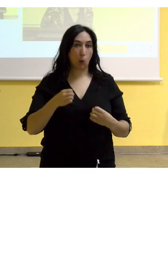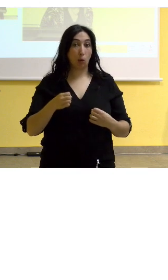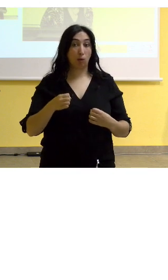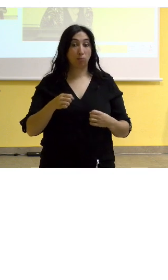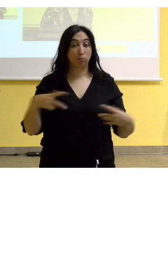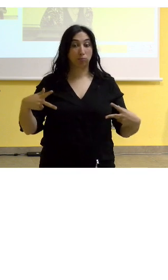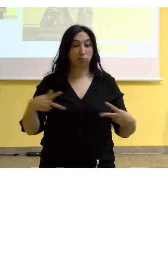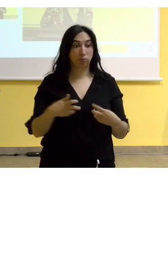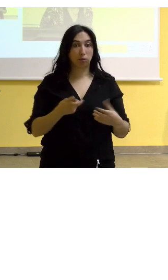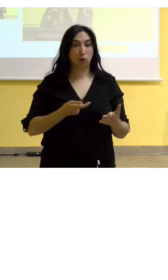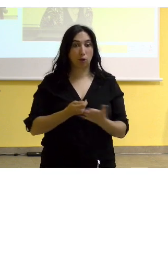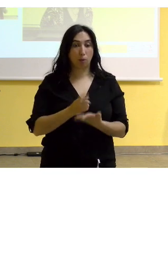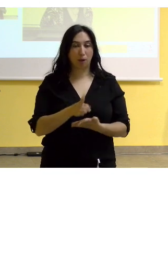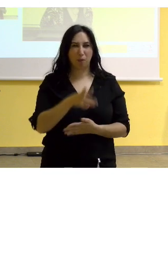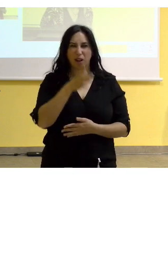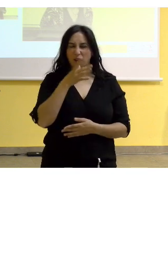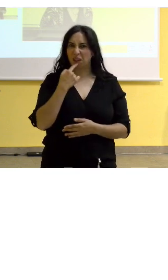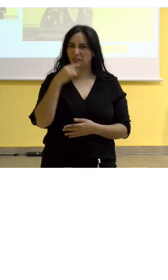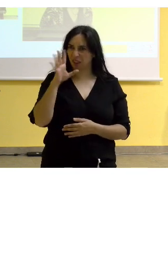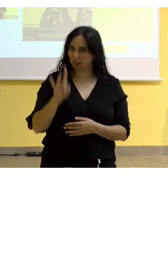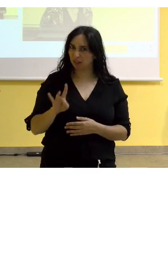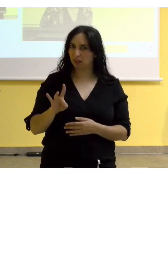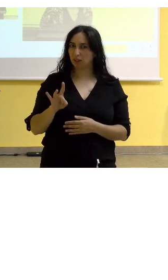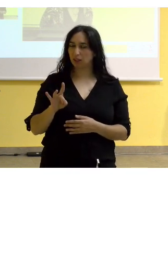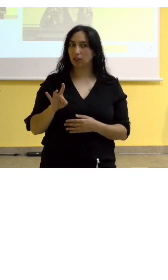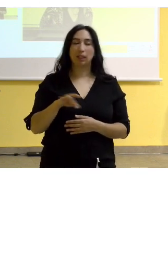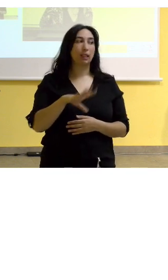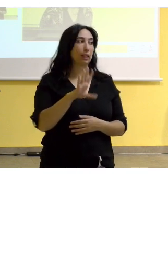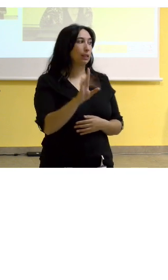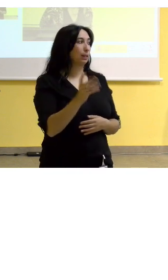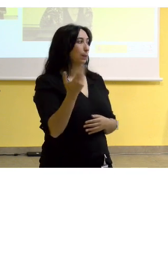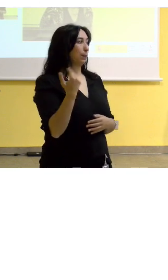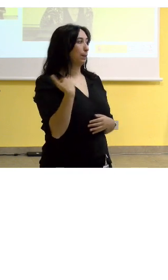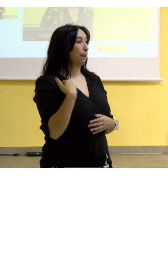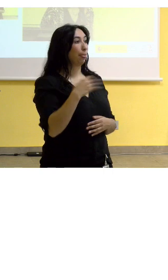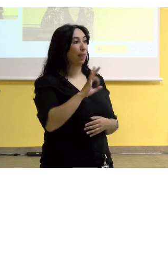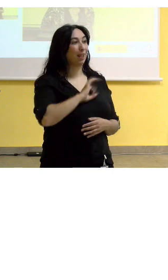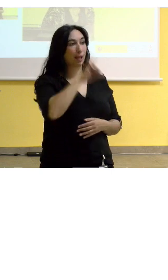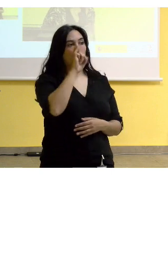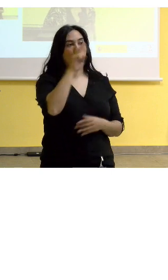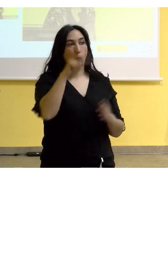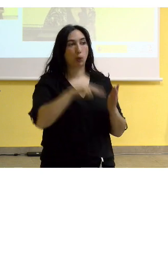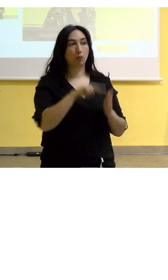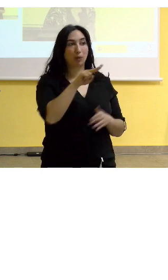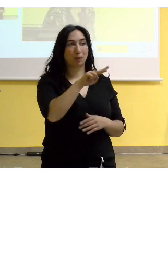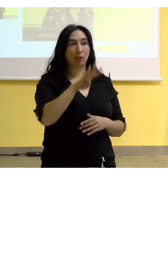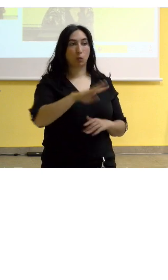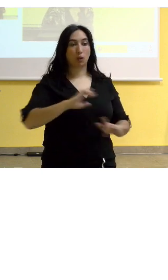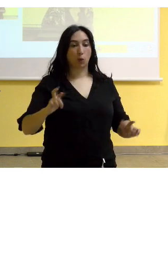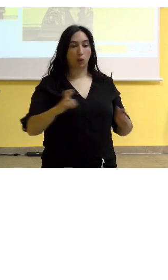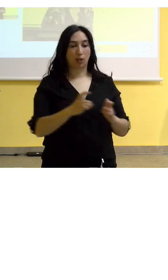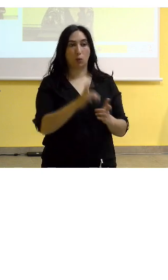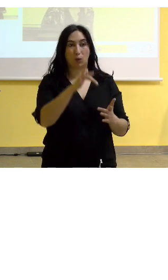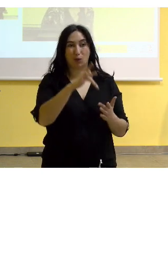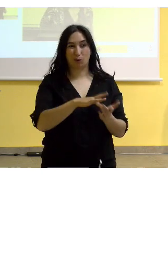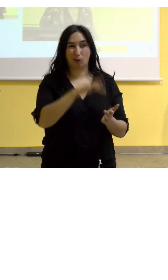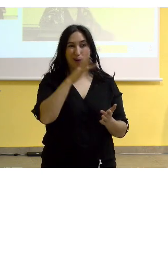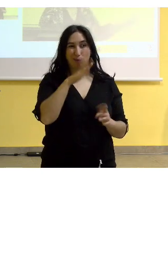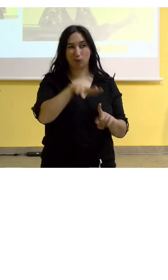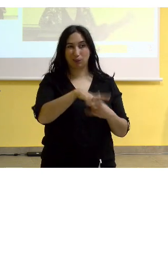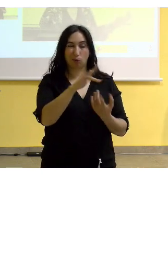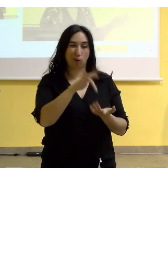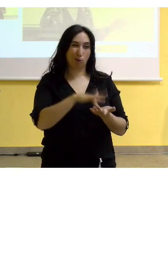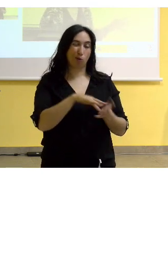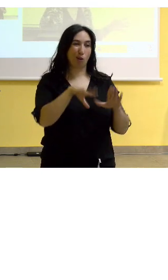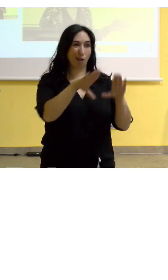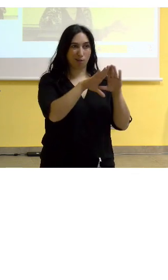fecundación in vitro. Ahora, por lo que has dicho, sí. Sí, lo he contado. Desde enero del 2024 hubo una reunión a raíz de todo lo que pasó en la